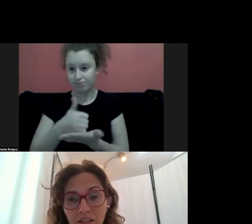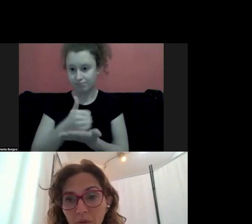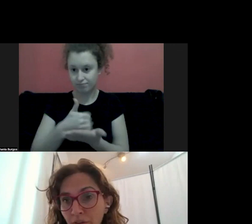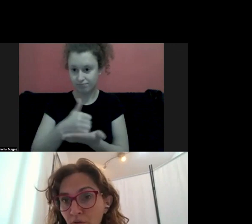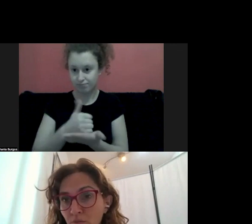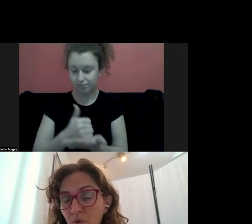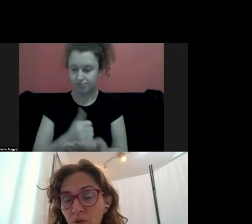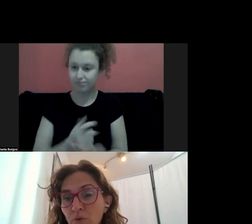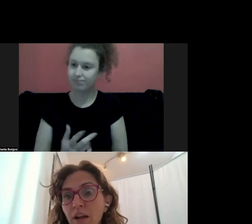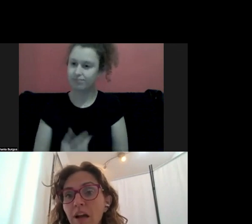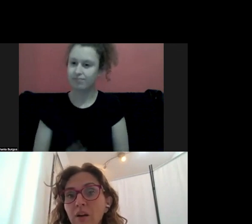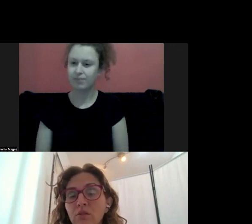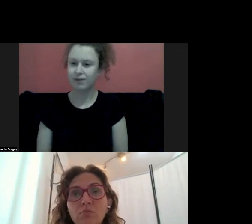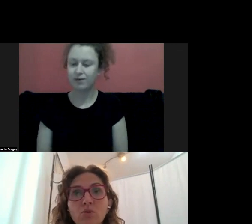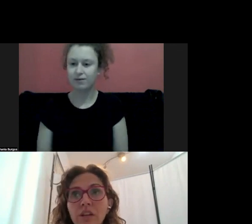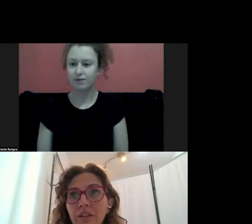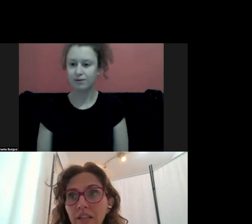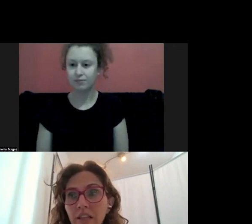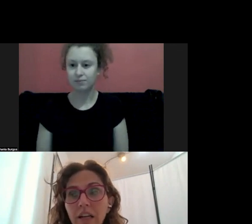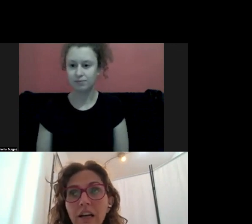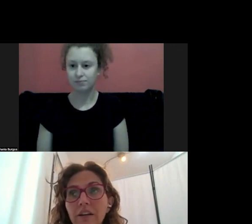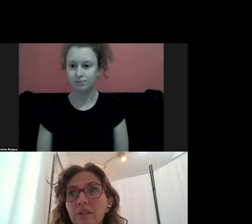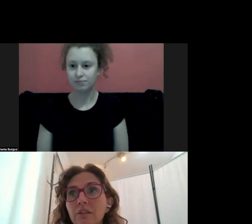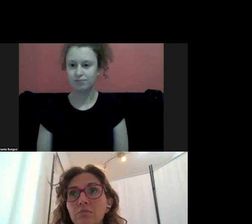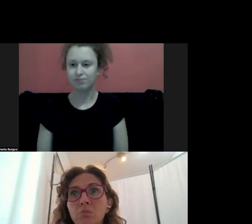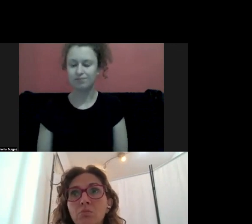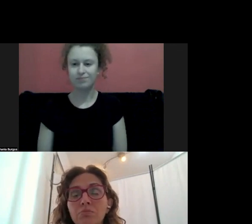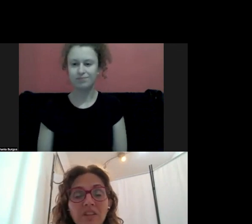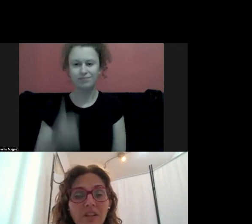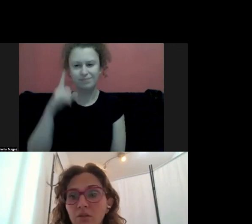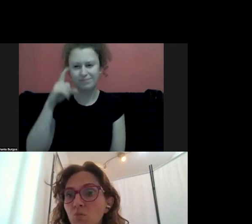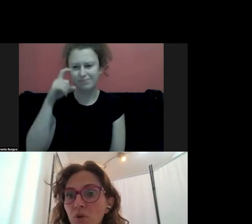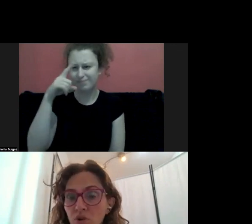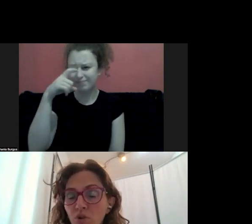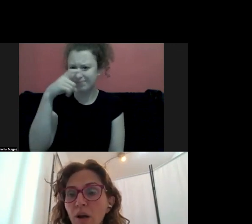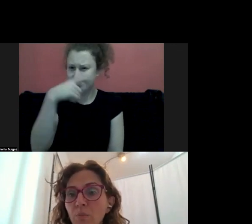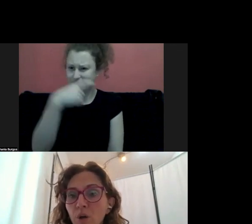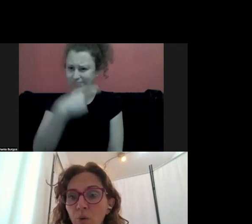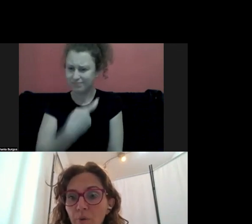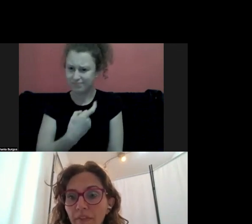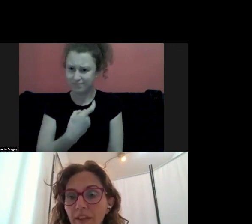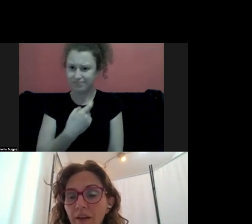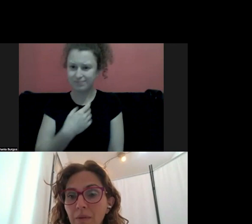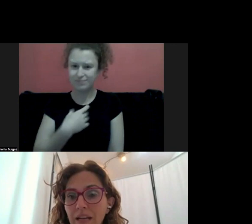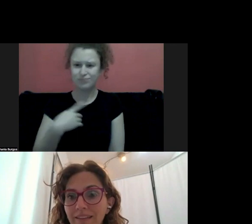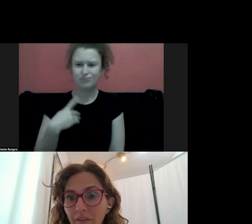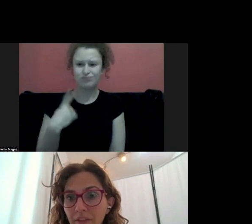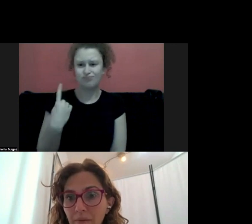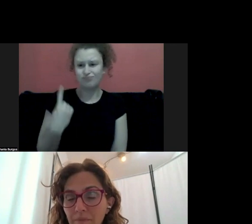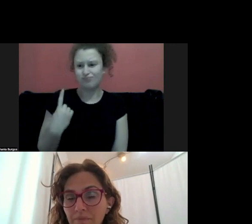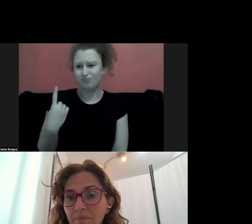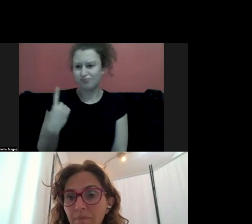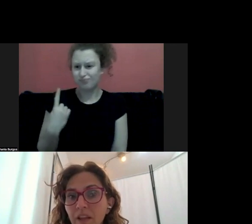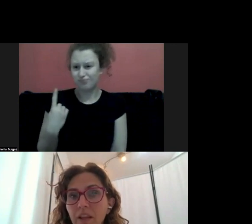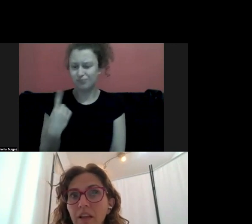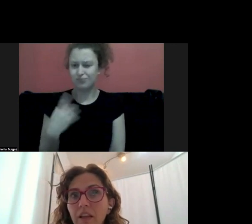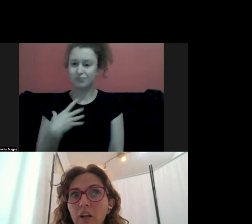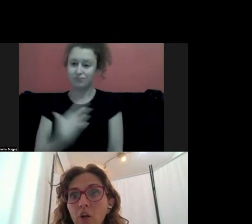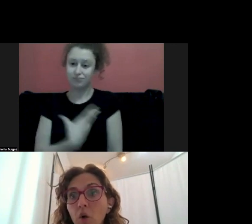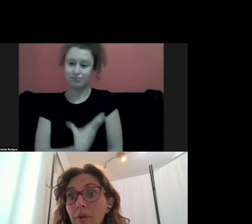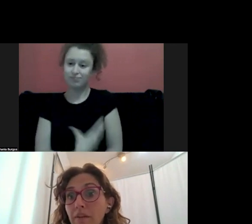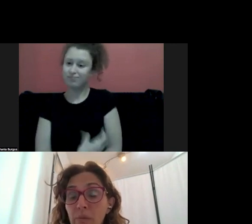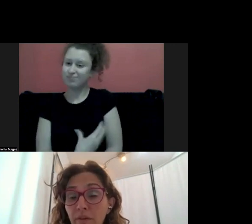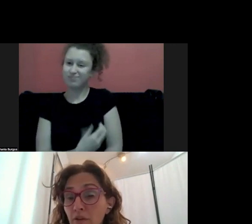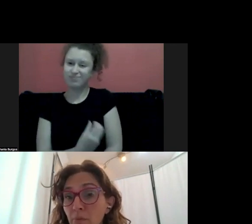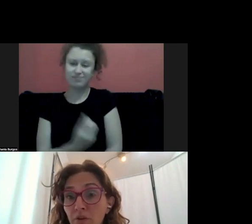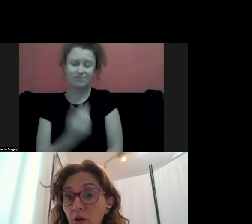Viví una situación muy dura, con muchas críticas, me sentí muy sola, muy incomprendida en mi lactancia.